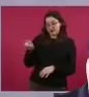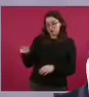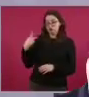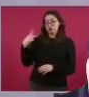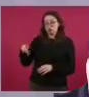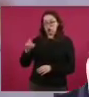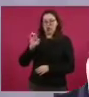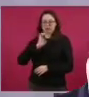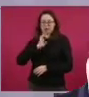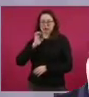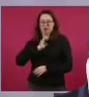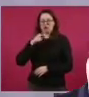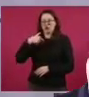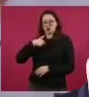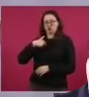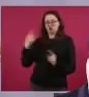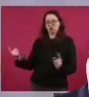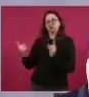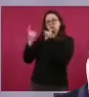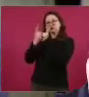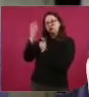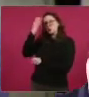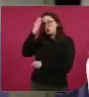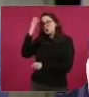y excepcional.